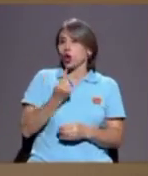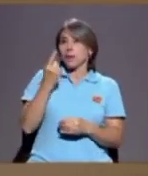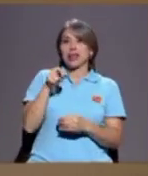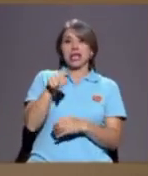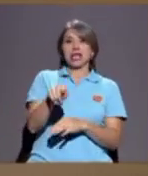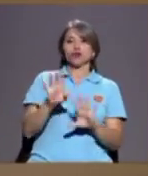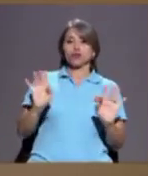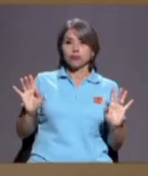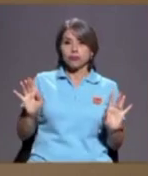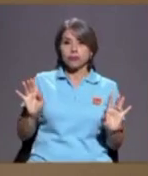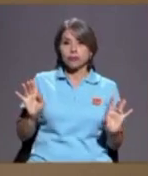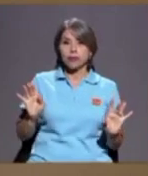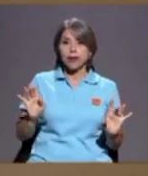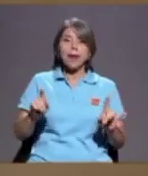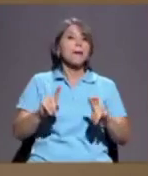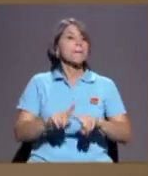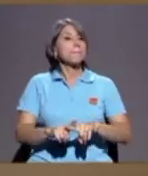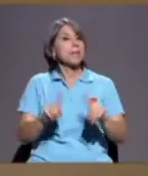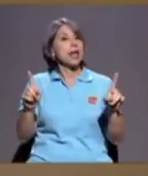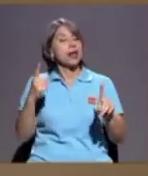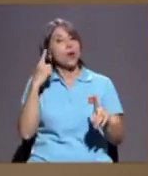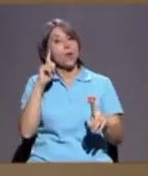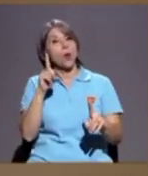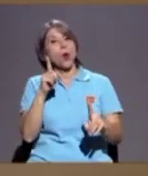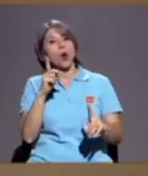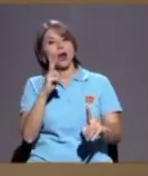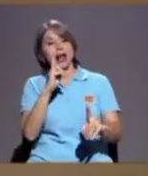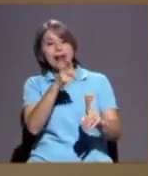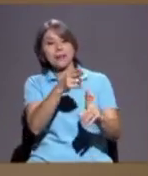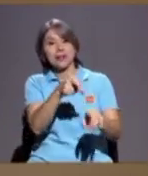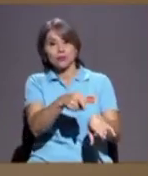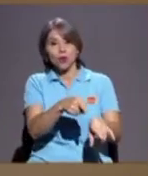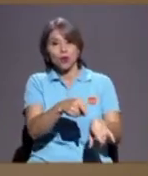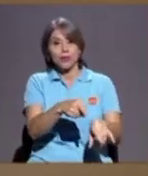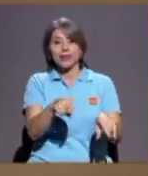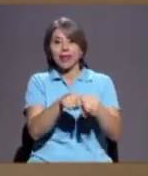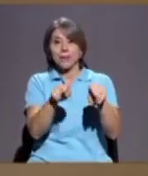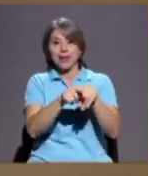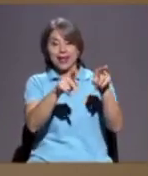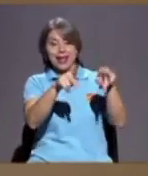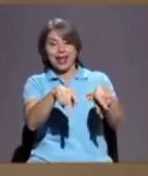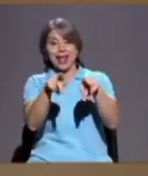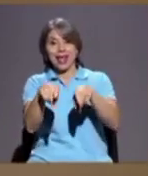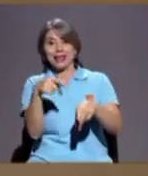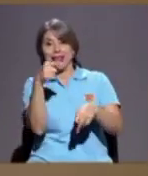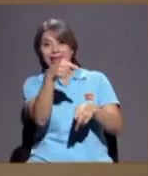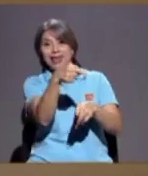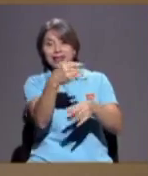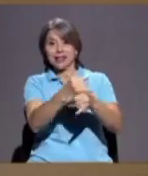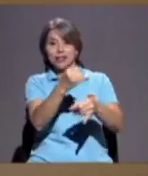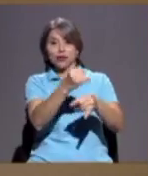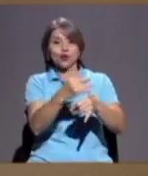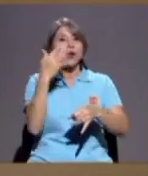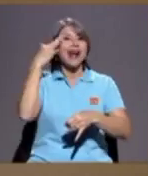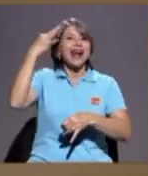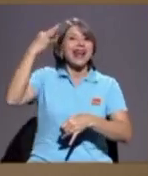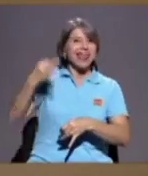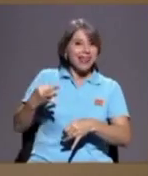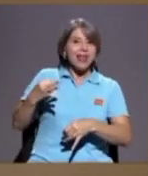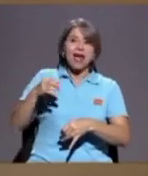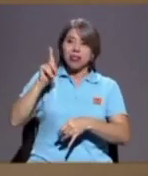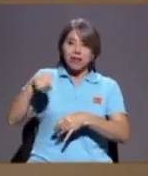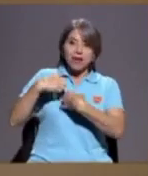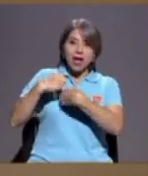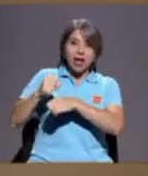embargo, por él mismo y porque la gente de esa institución creía en la evaluación, entonces se